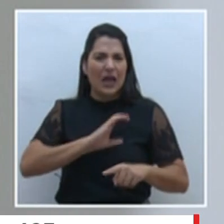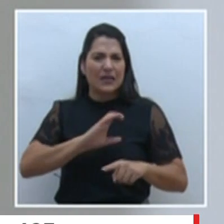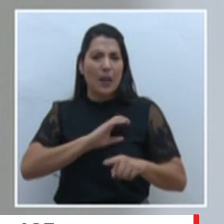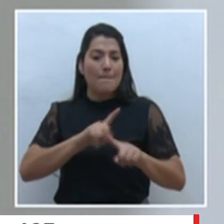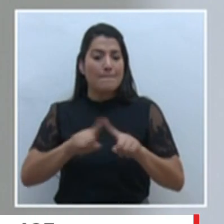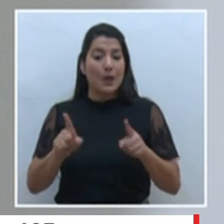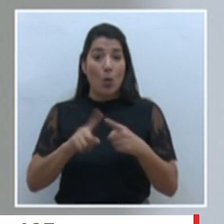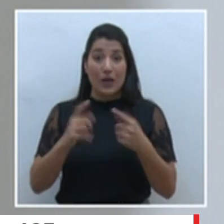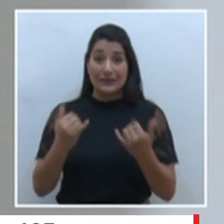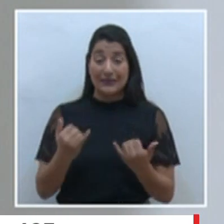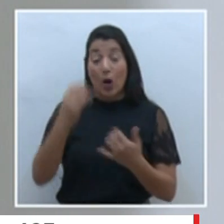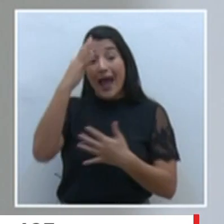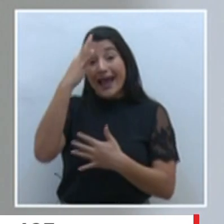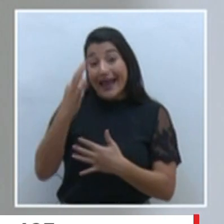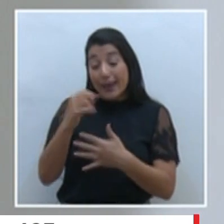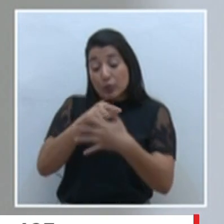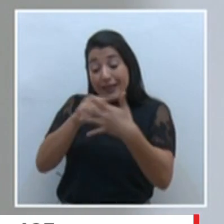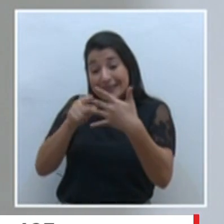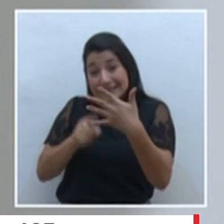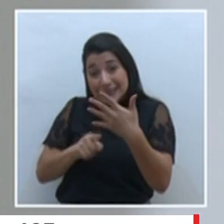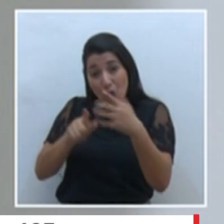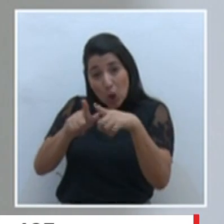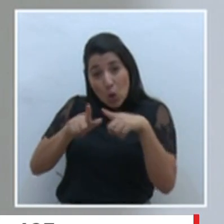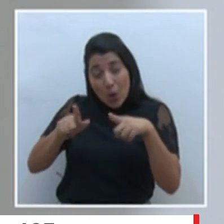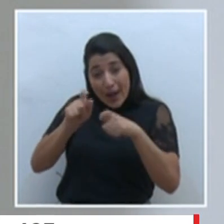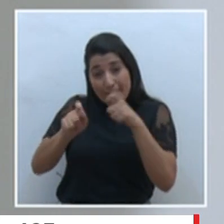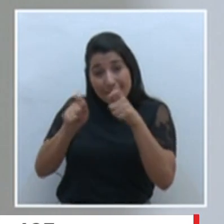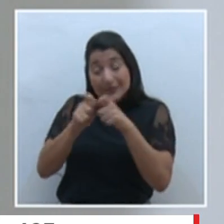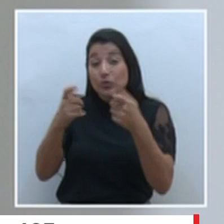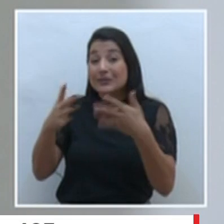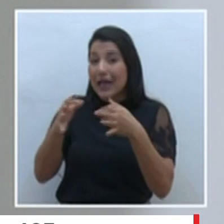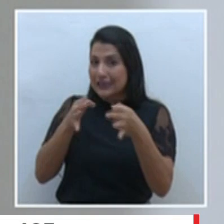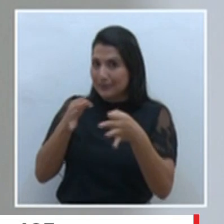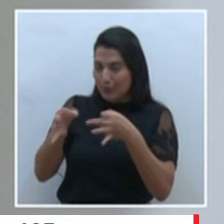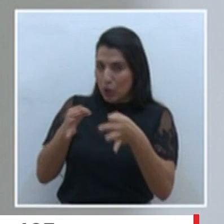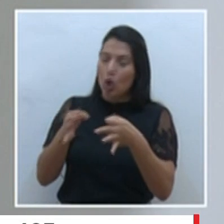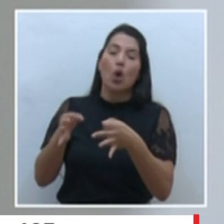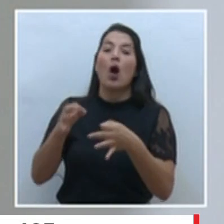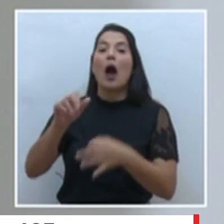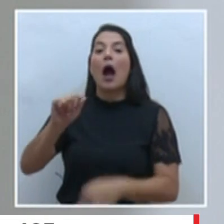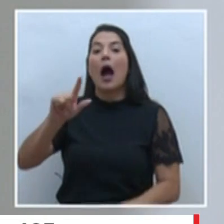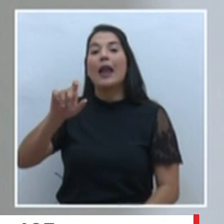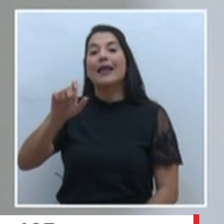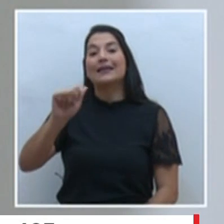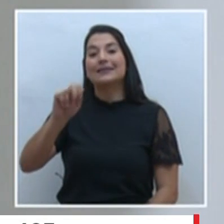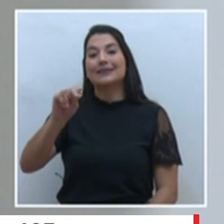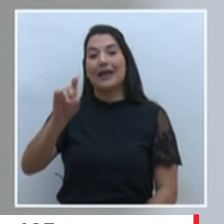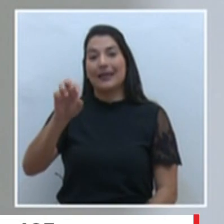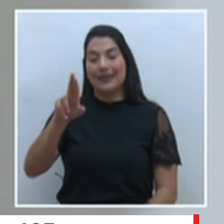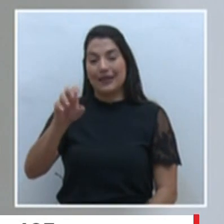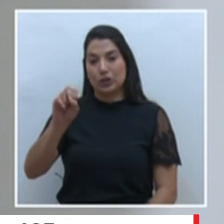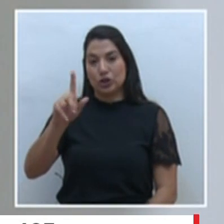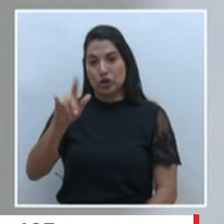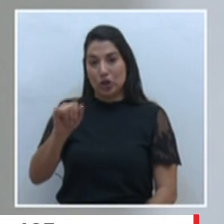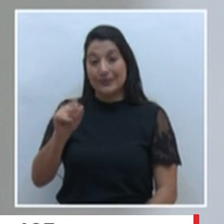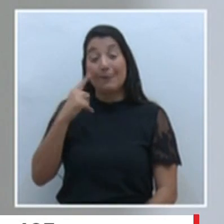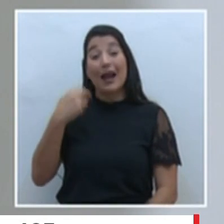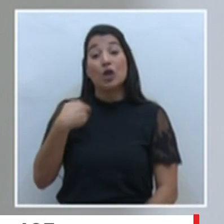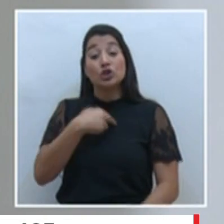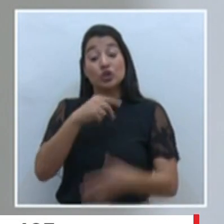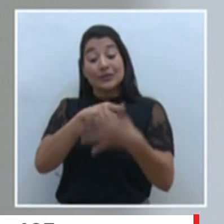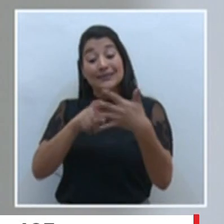que en esos sitios específicos que ya mencionó don Alexander Solís, son los sitios que en este momento están representando un riesgo